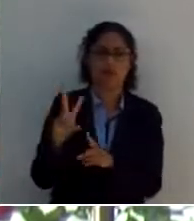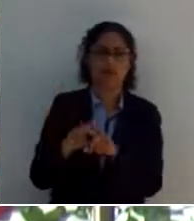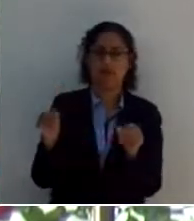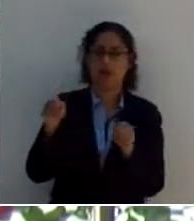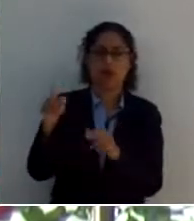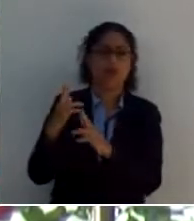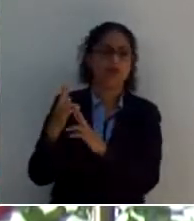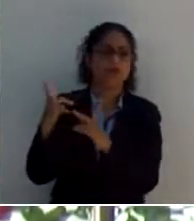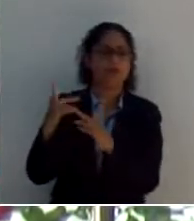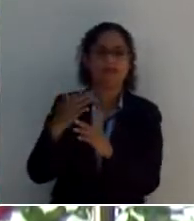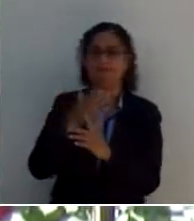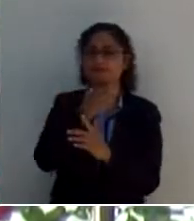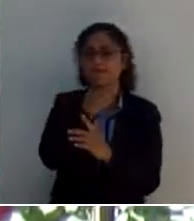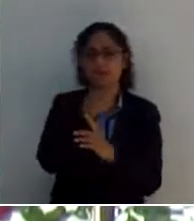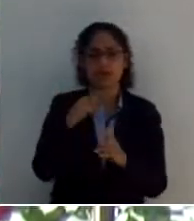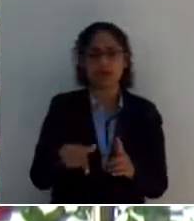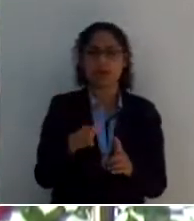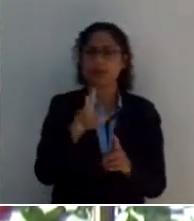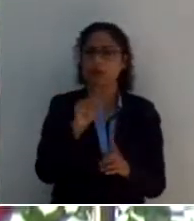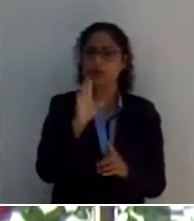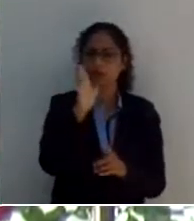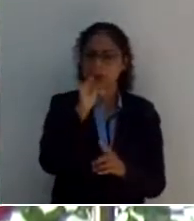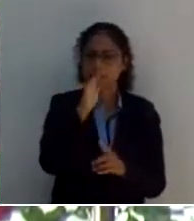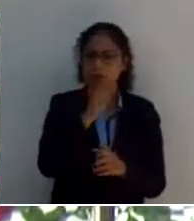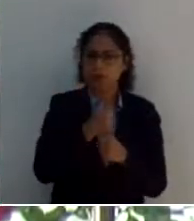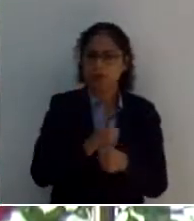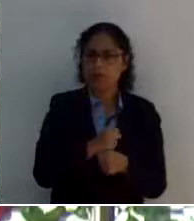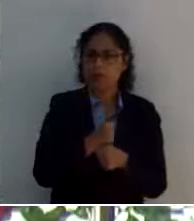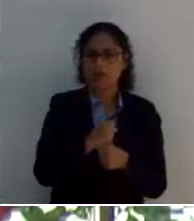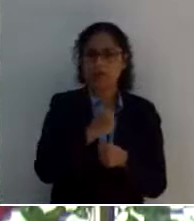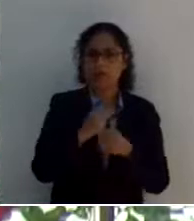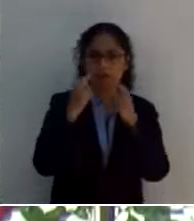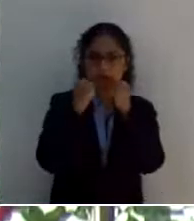colapsados. Nosotros no, porque ha sido un trabajo